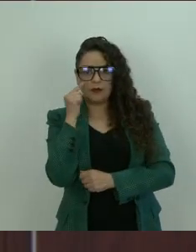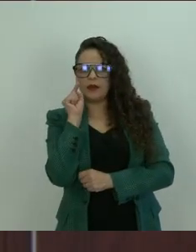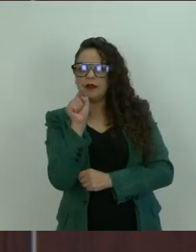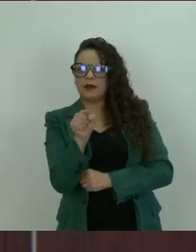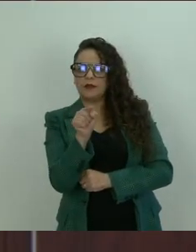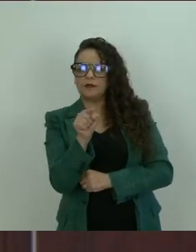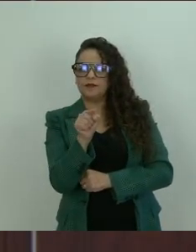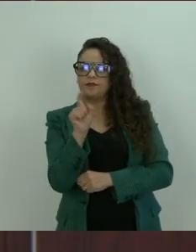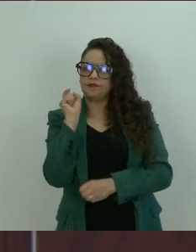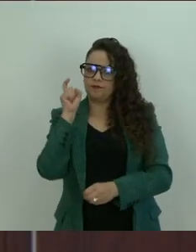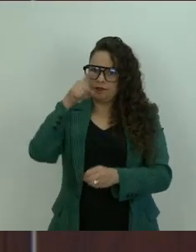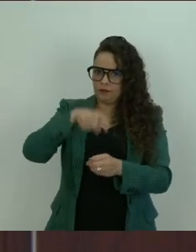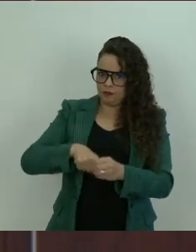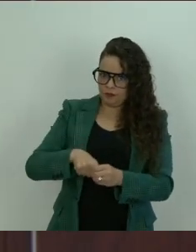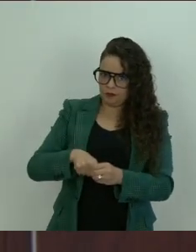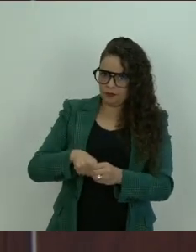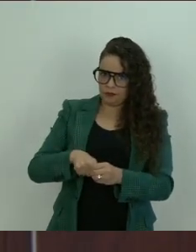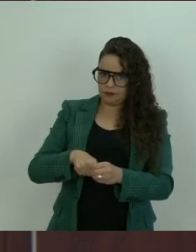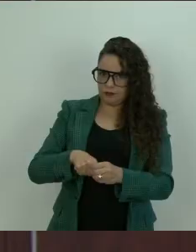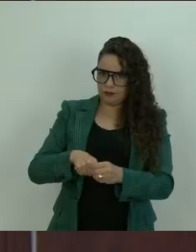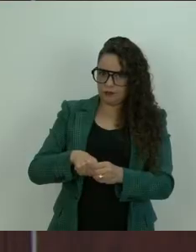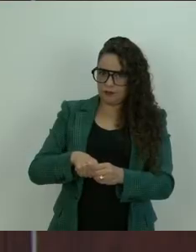suscribe en